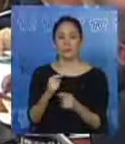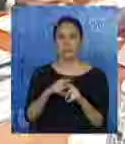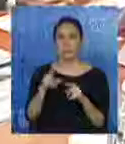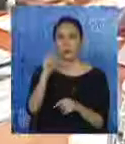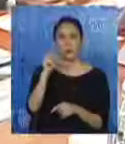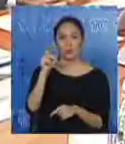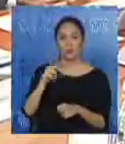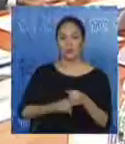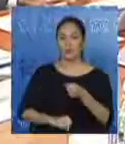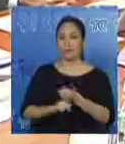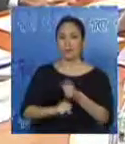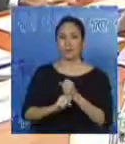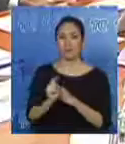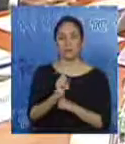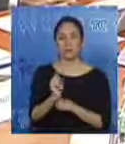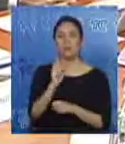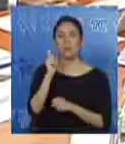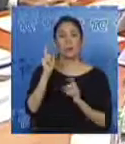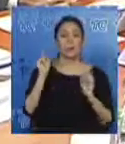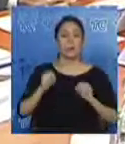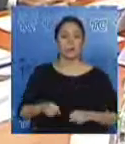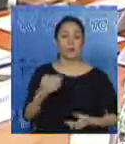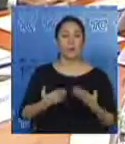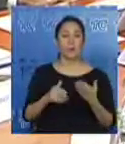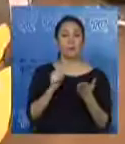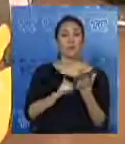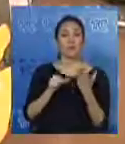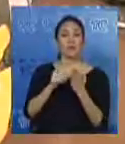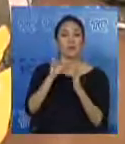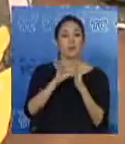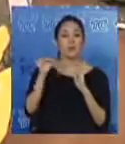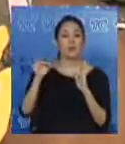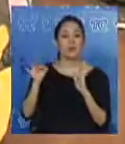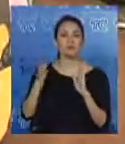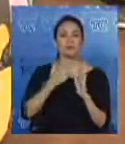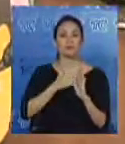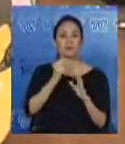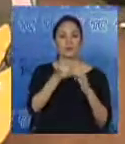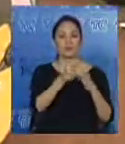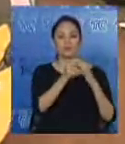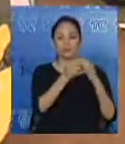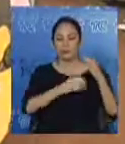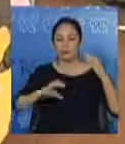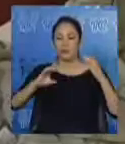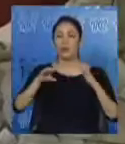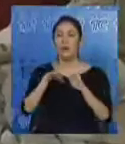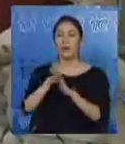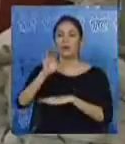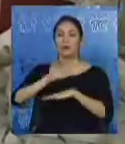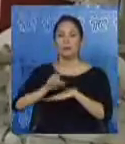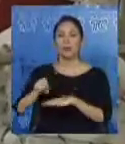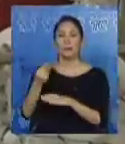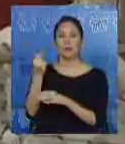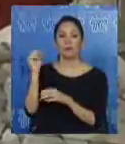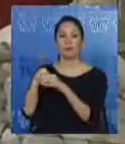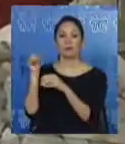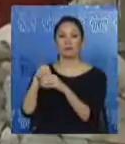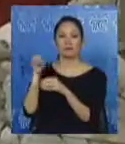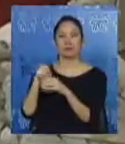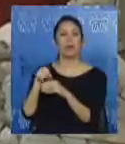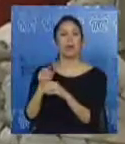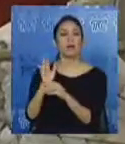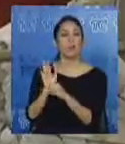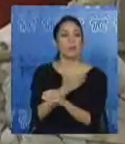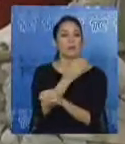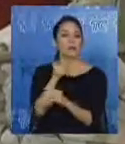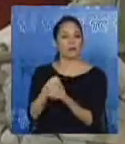necesario. Por el contrario, existe la posibilidad de que el Ministerio de Finanzas aperture una subcuenta en el Banco Central para receptar los recursos que serán